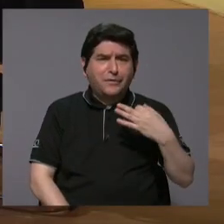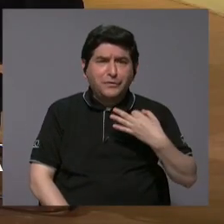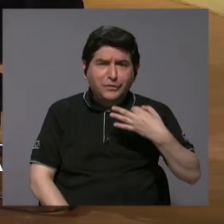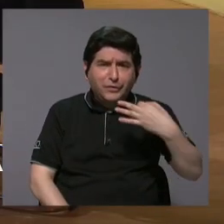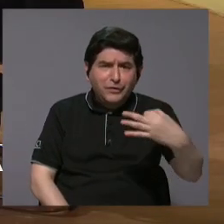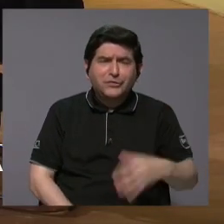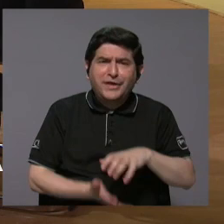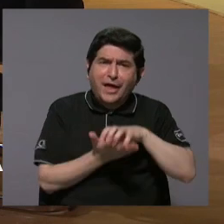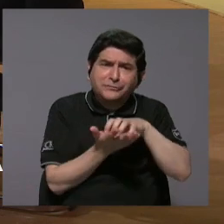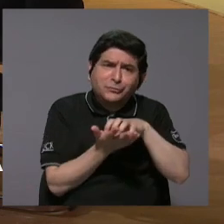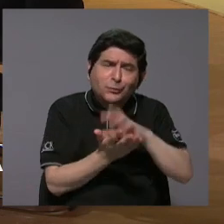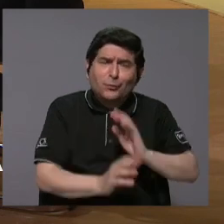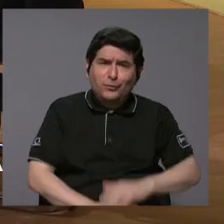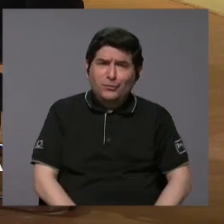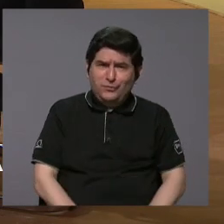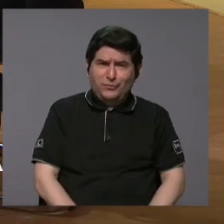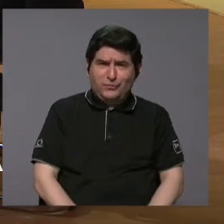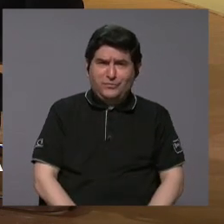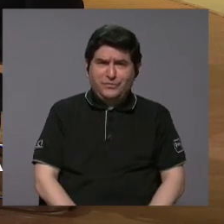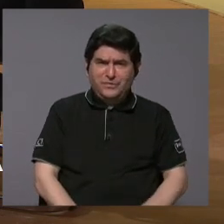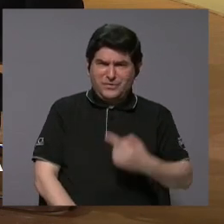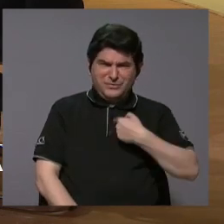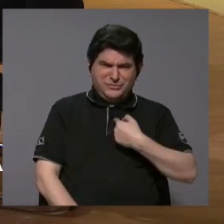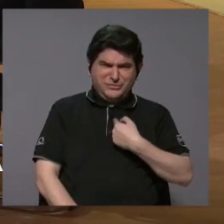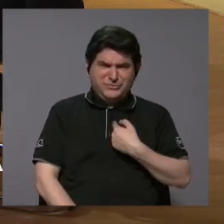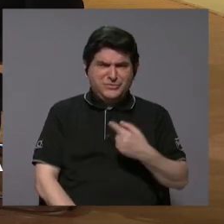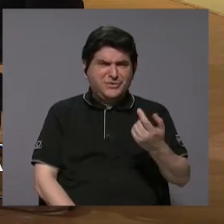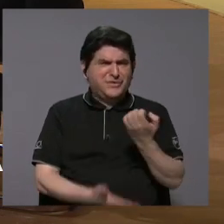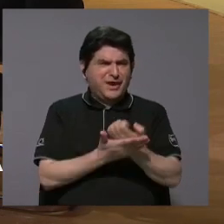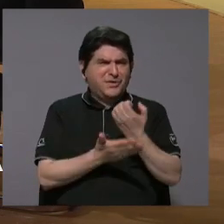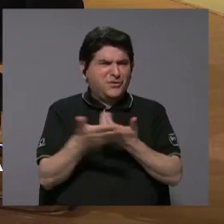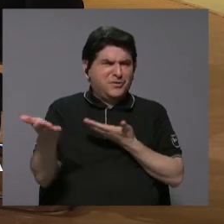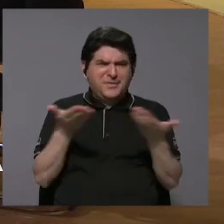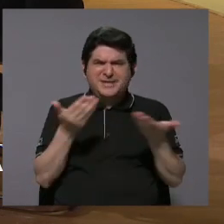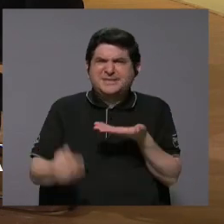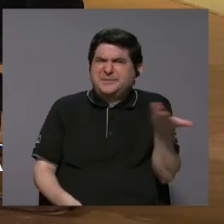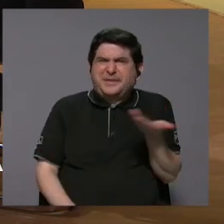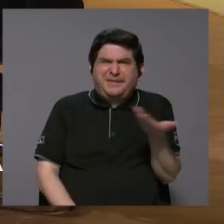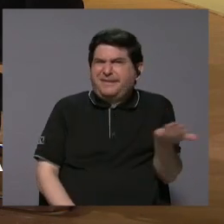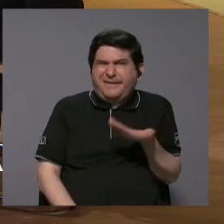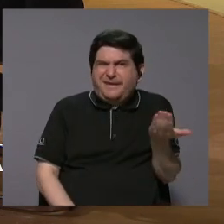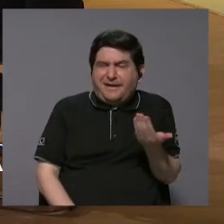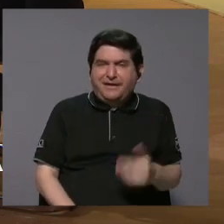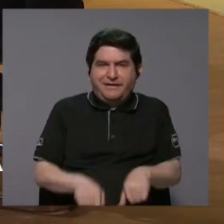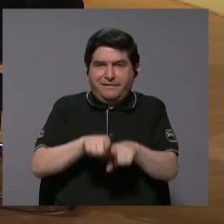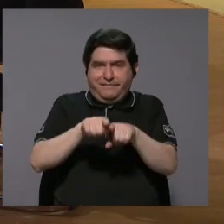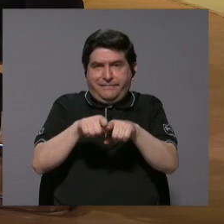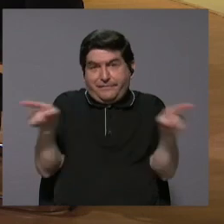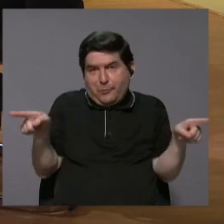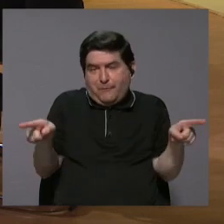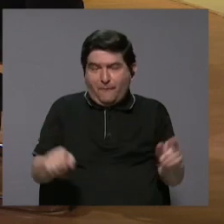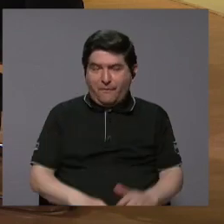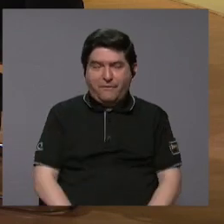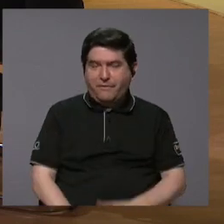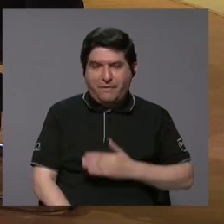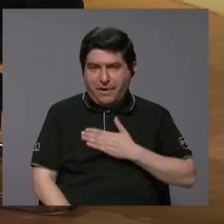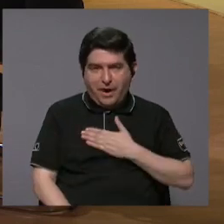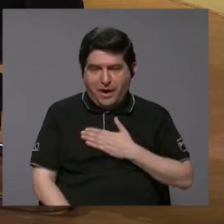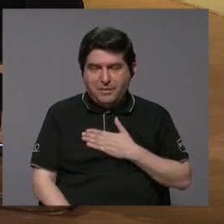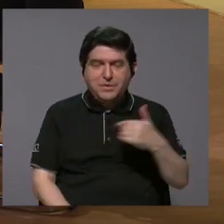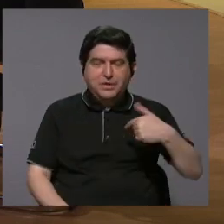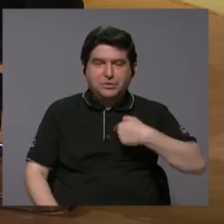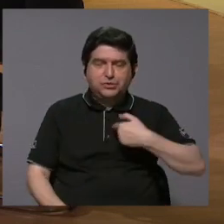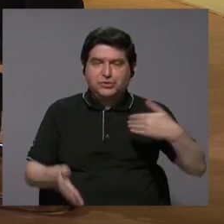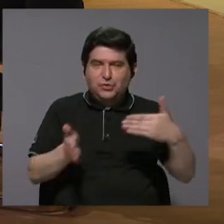dudas de para qué sirve la economía, lo cual tampoco me, no me, si vuelvo a nacer